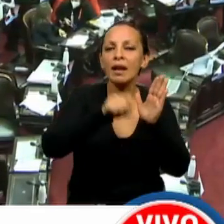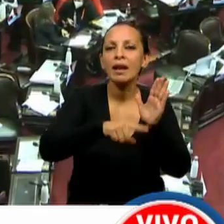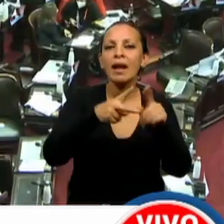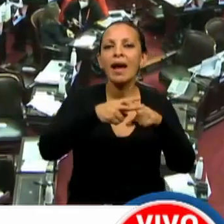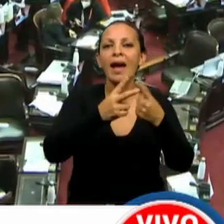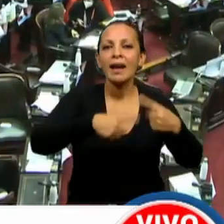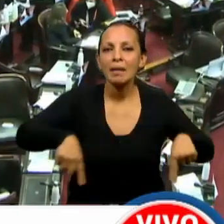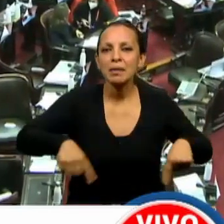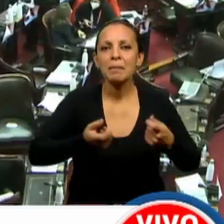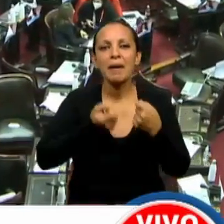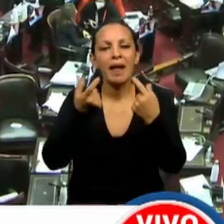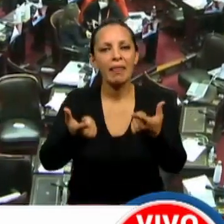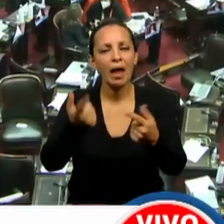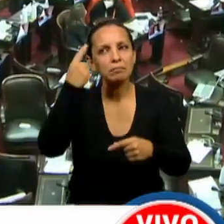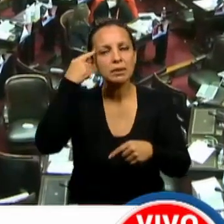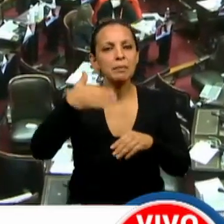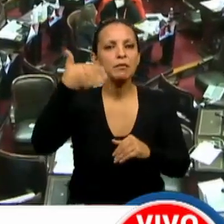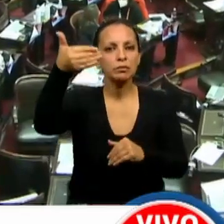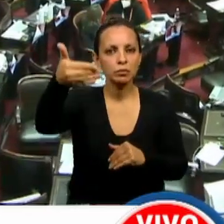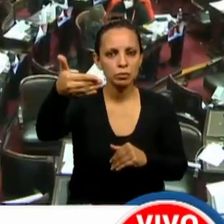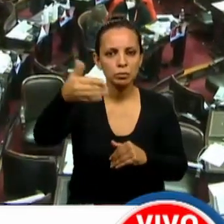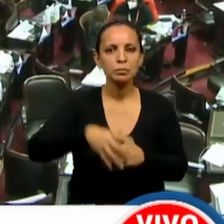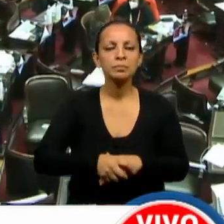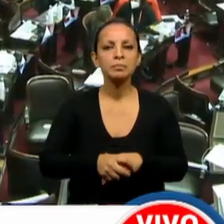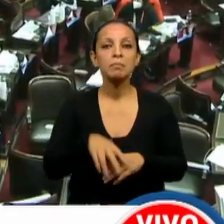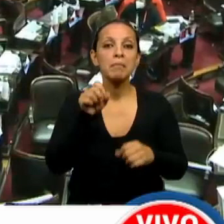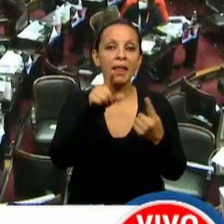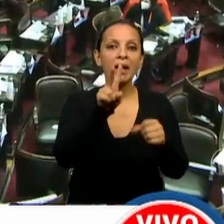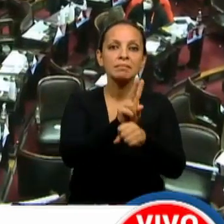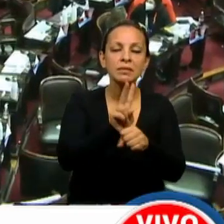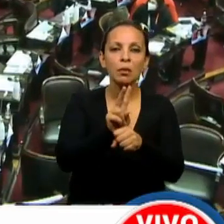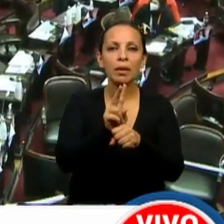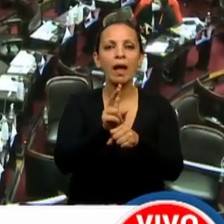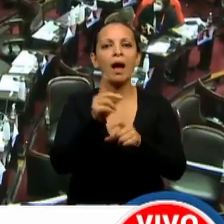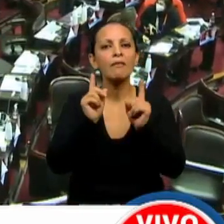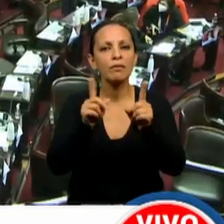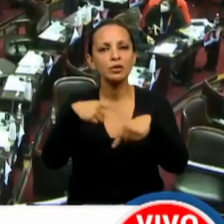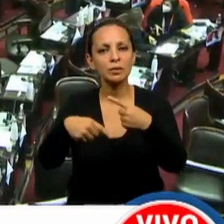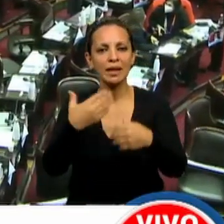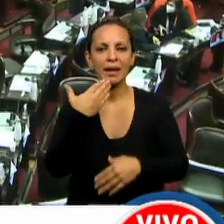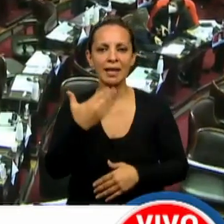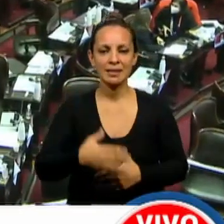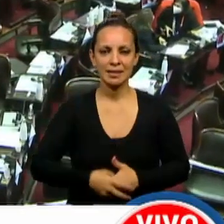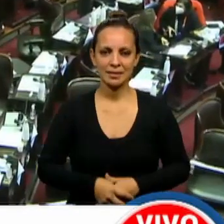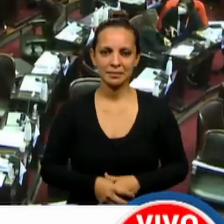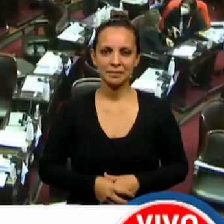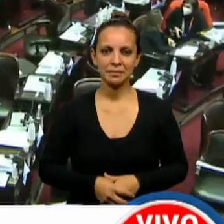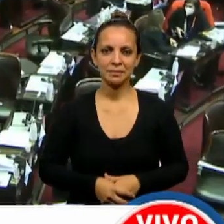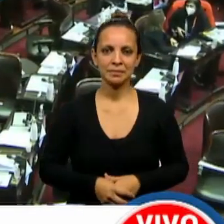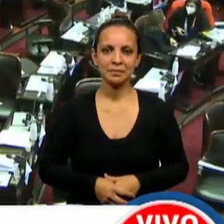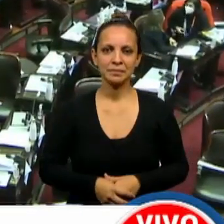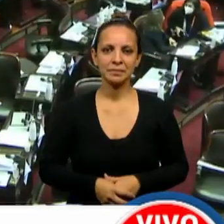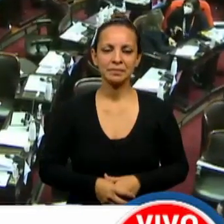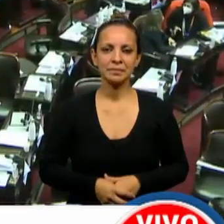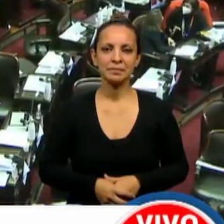den previsibilidad, sustentabilidad y seguridad jurídica al sector. Gracias, Presidente.